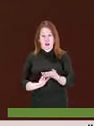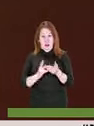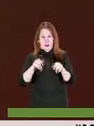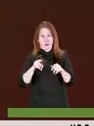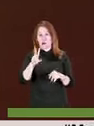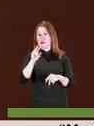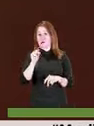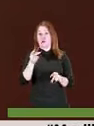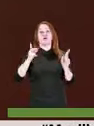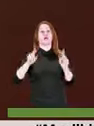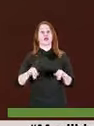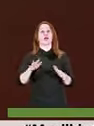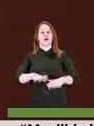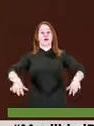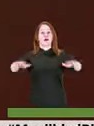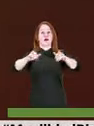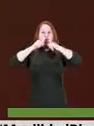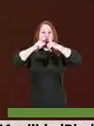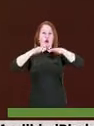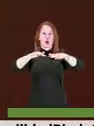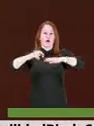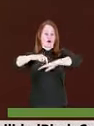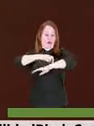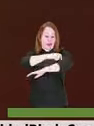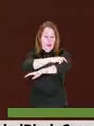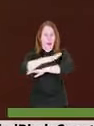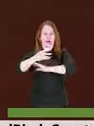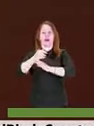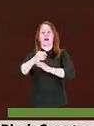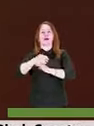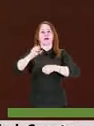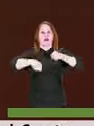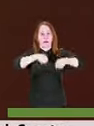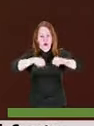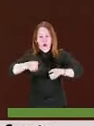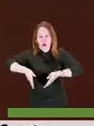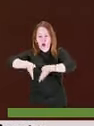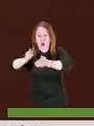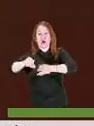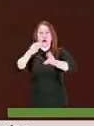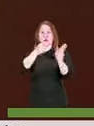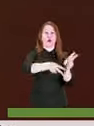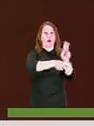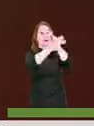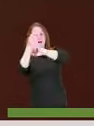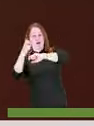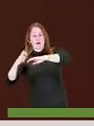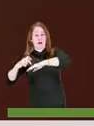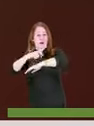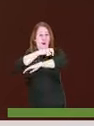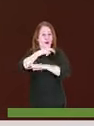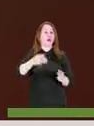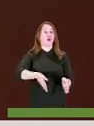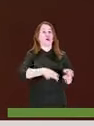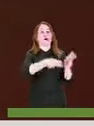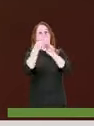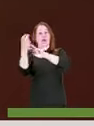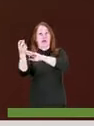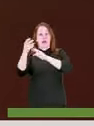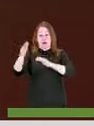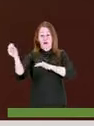hacer el mantenimiento del espacio público, de los andenes, de las ciclorrutas, de los puentes peatonales y de los puentes vehiculares. Para eso tenemos firmados